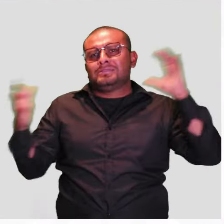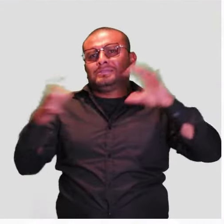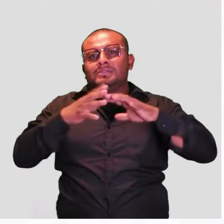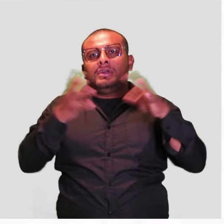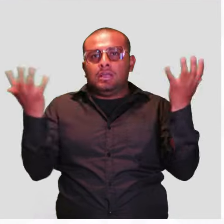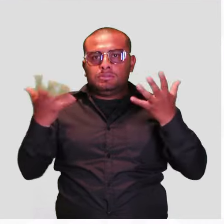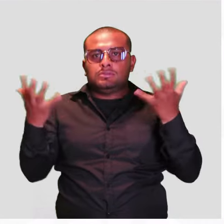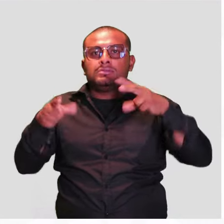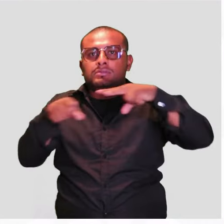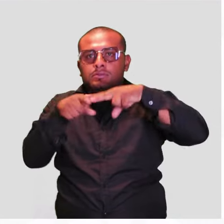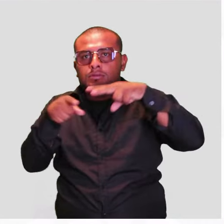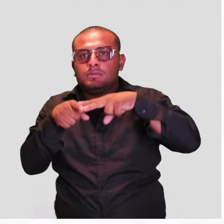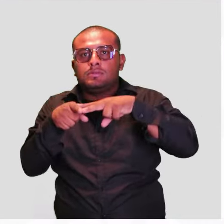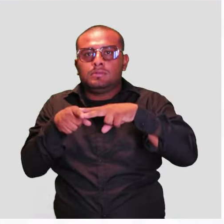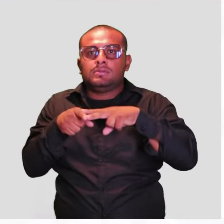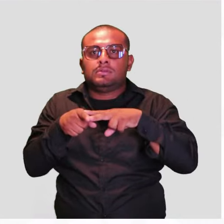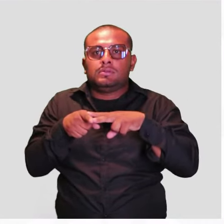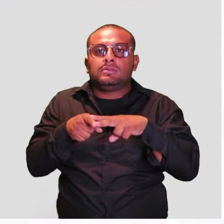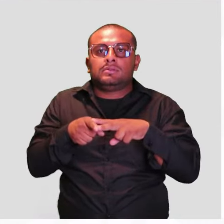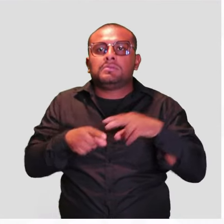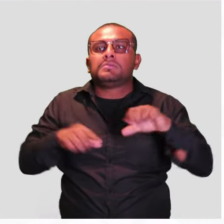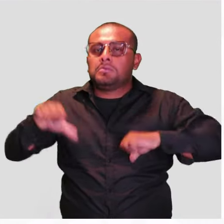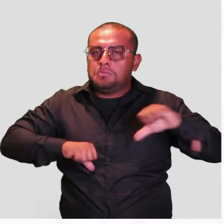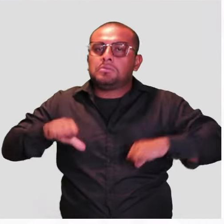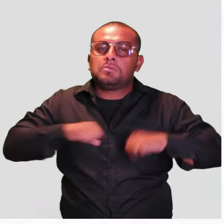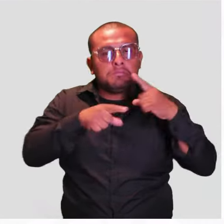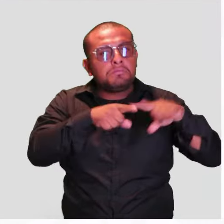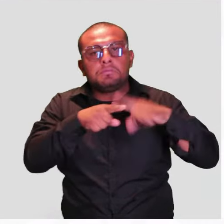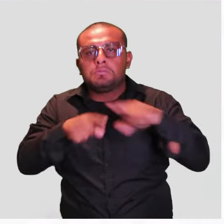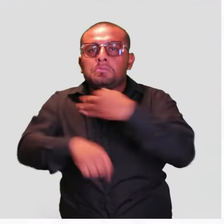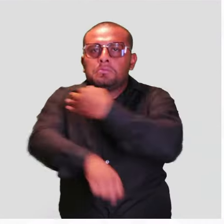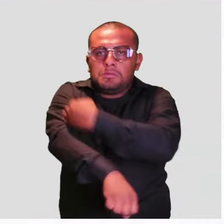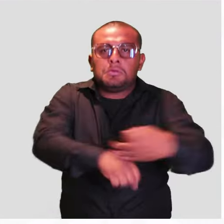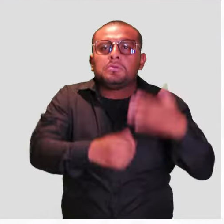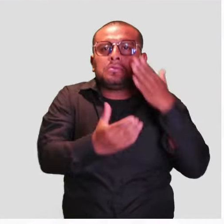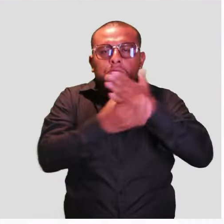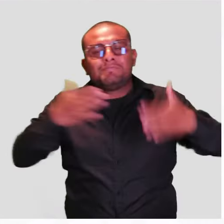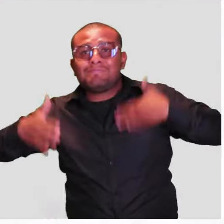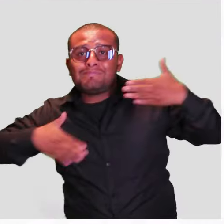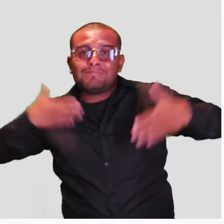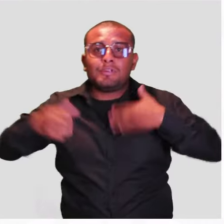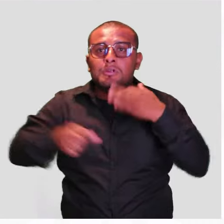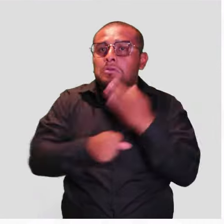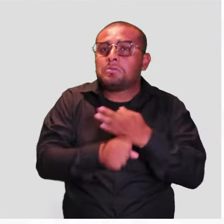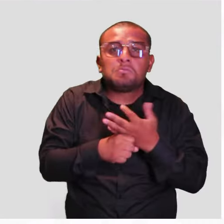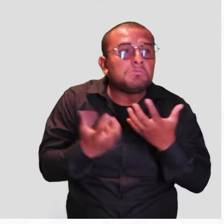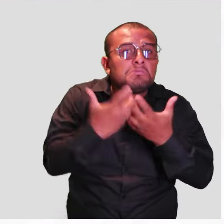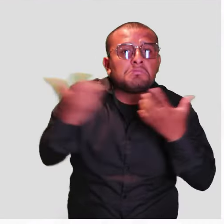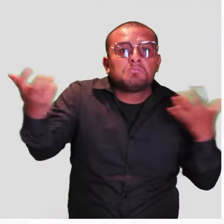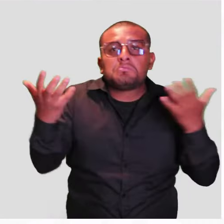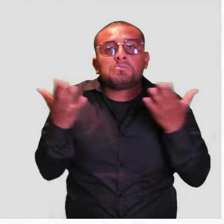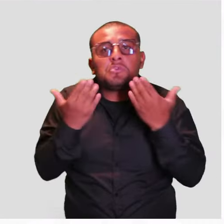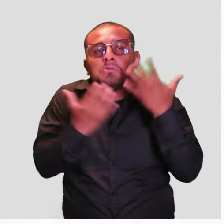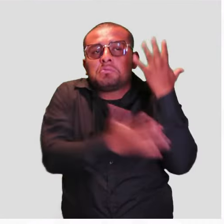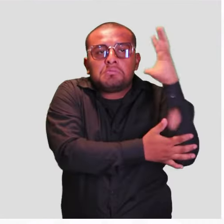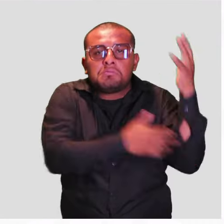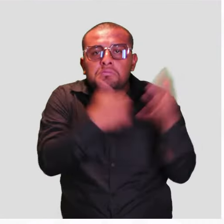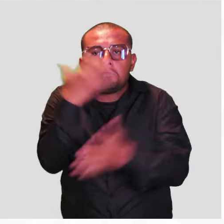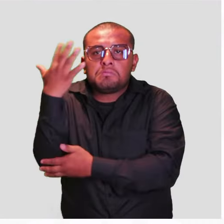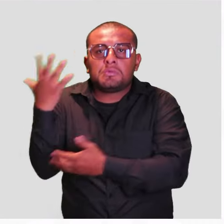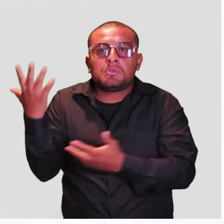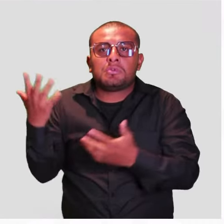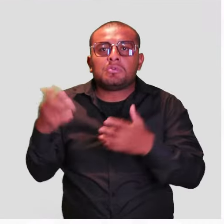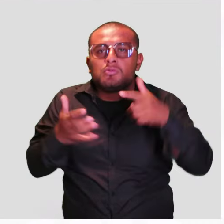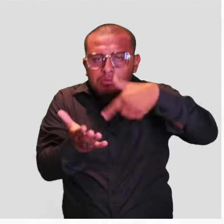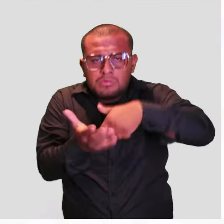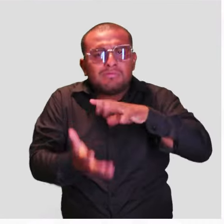una mejor actividad con la familia. Pero en la actualidad hay pura tierra, ni siquiera tienen árboles y tienen el espacio adecuado. Entonces vamos a